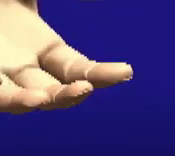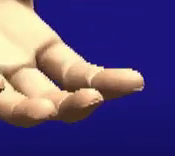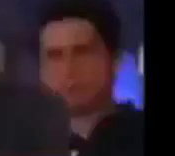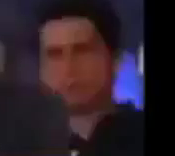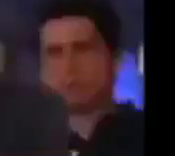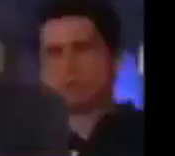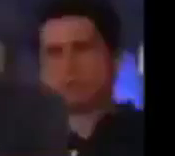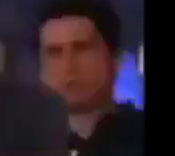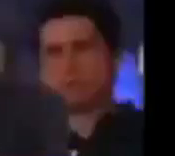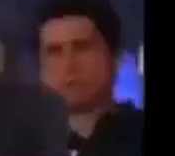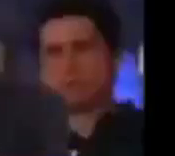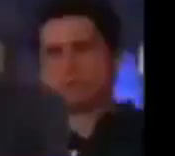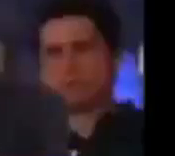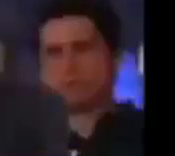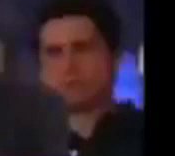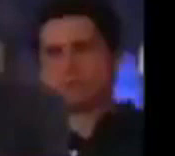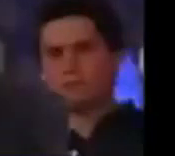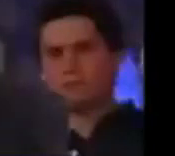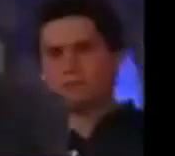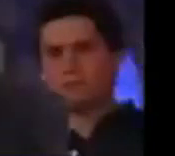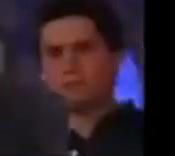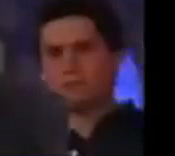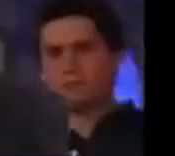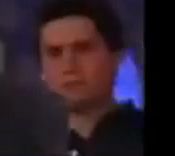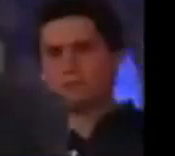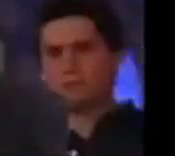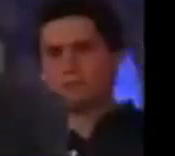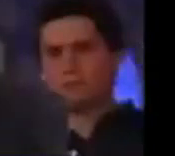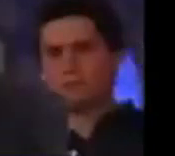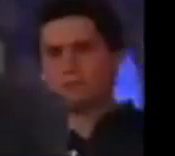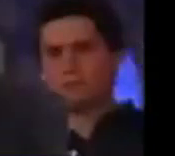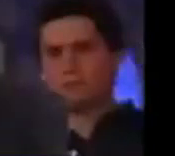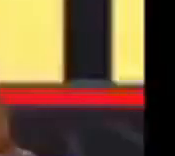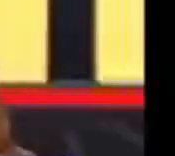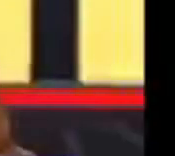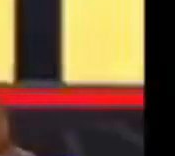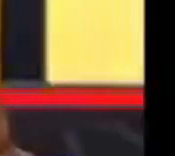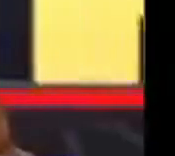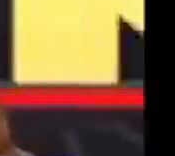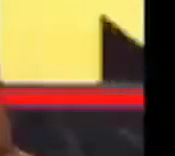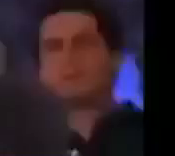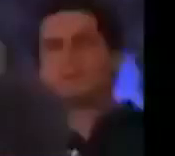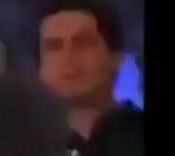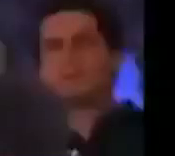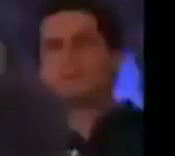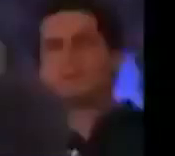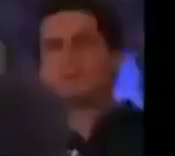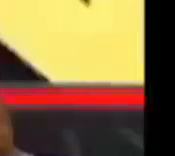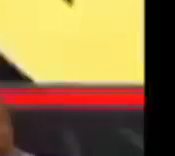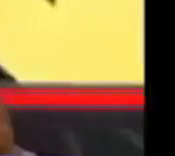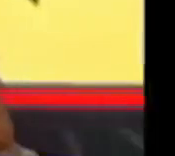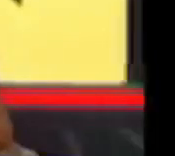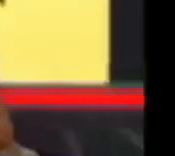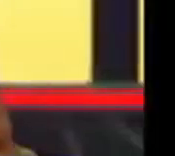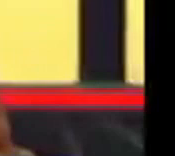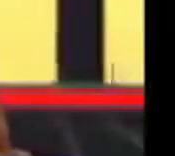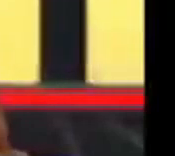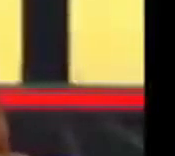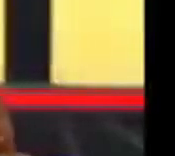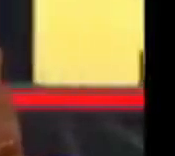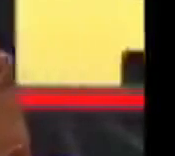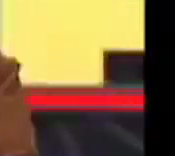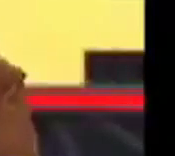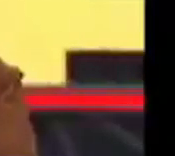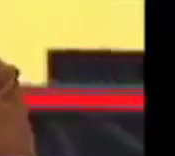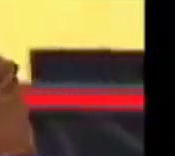ministro, pero ese delito estaba amnistiado y prescrito. ¿Qué delito? El de Sandoval. El supuesto